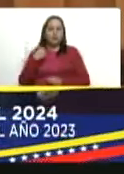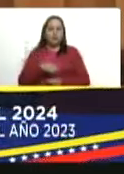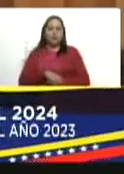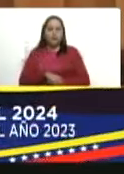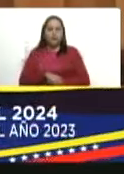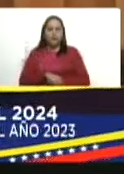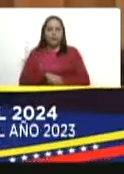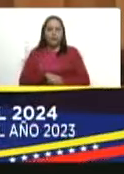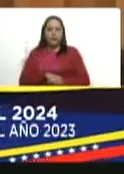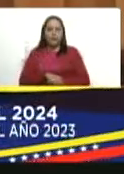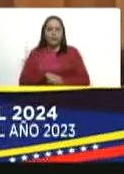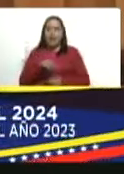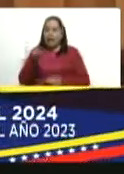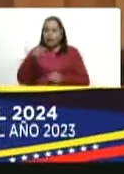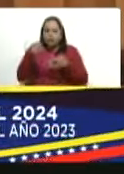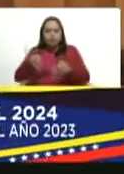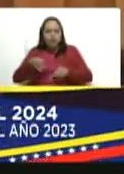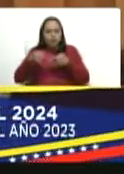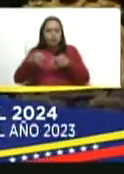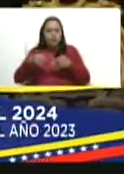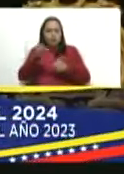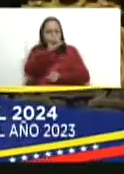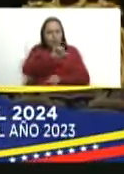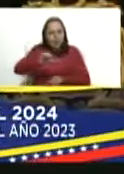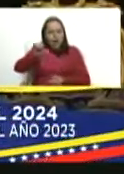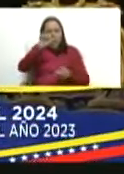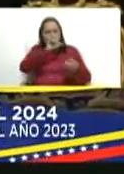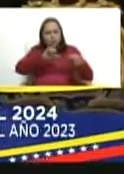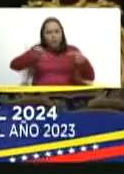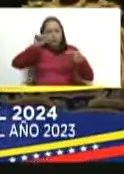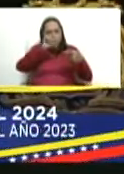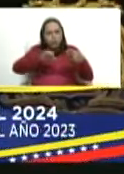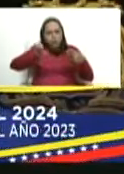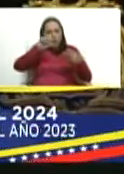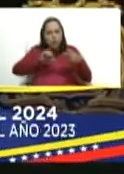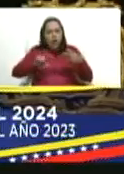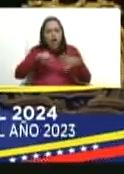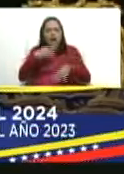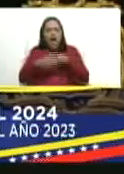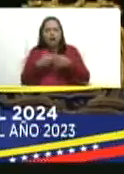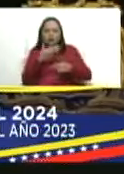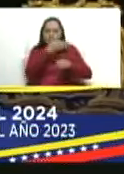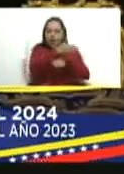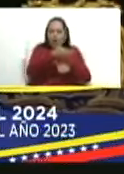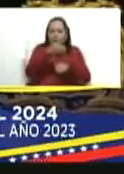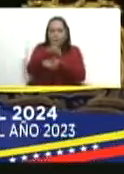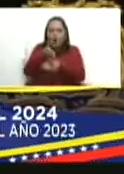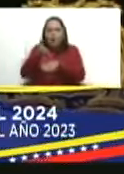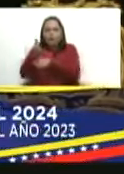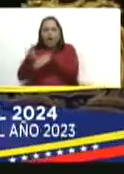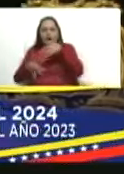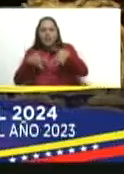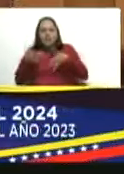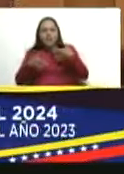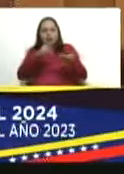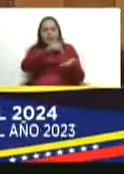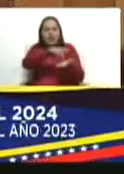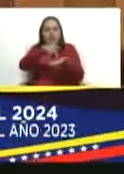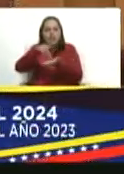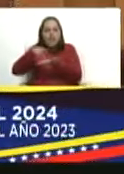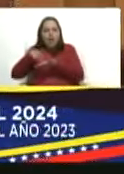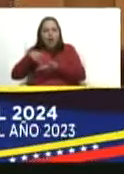Él periódicamente, semanalmente, hace jornadas de